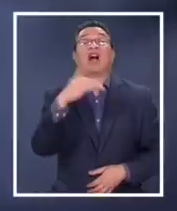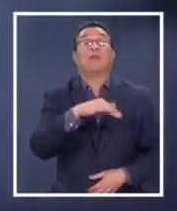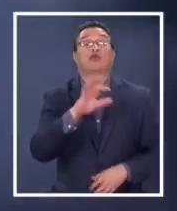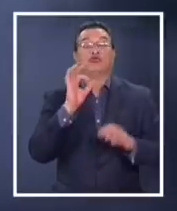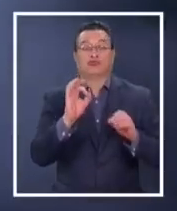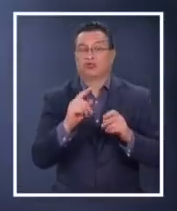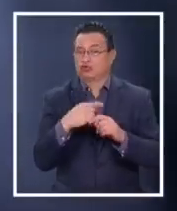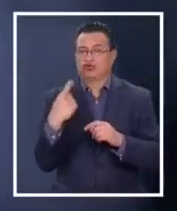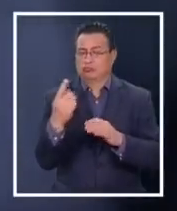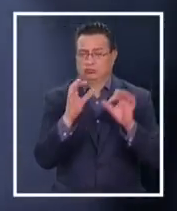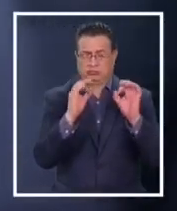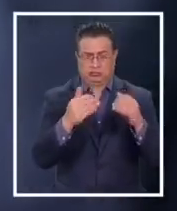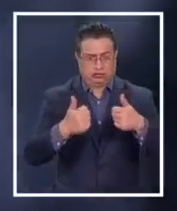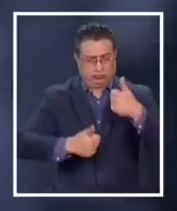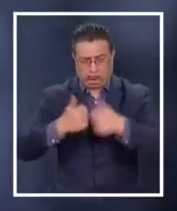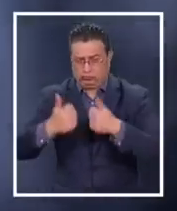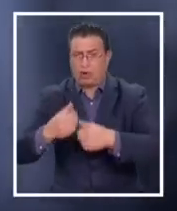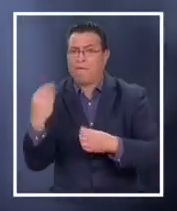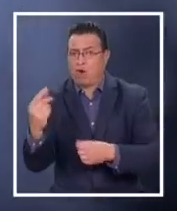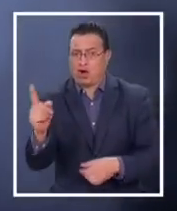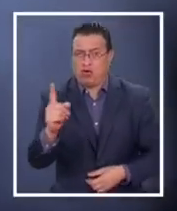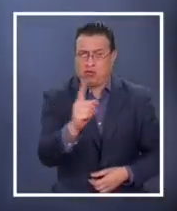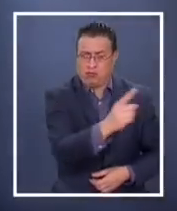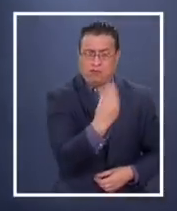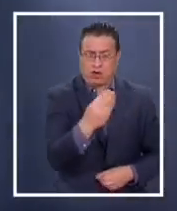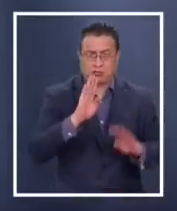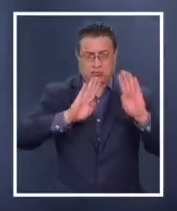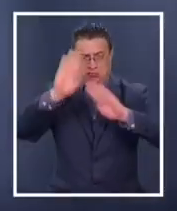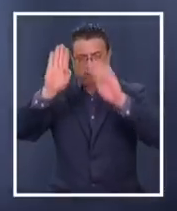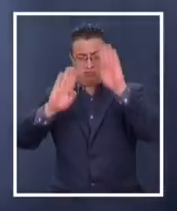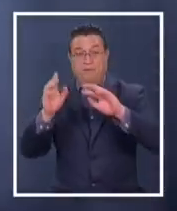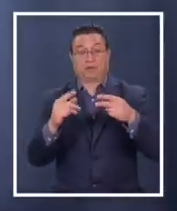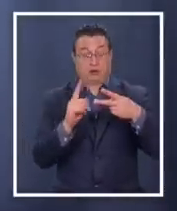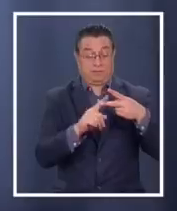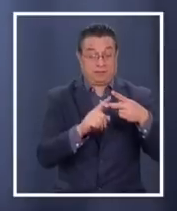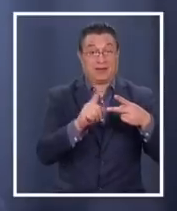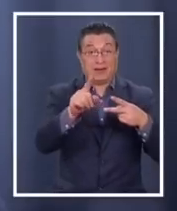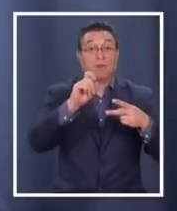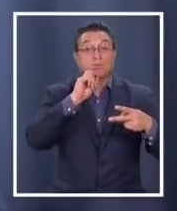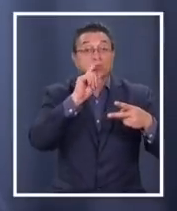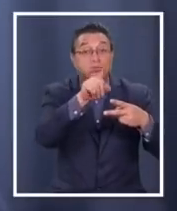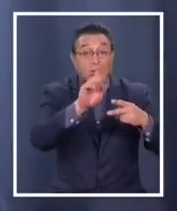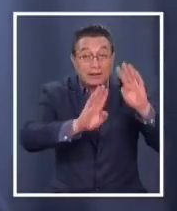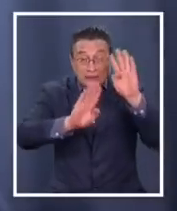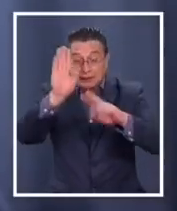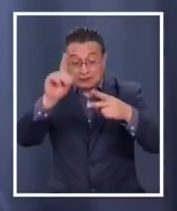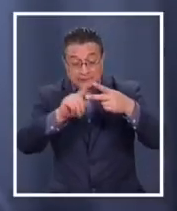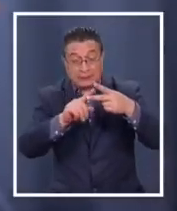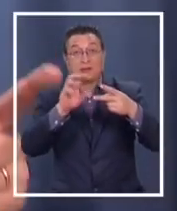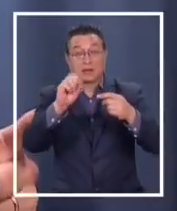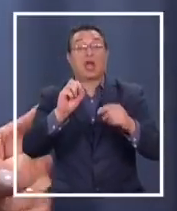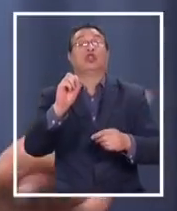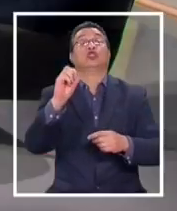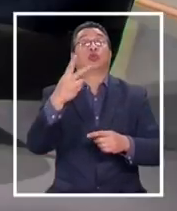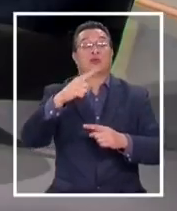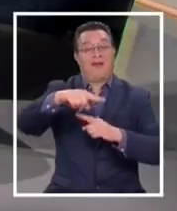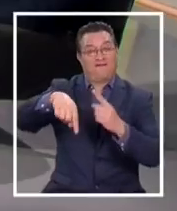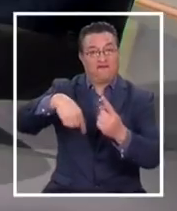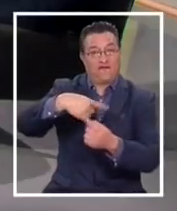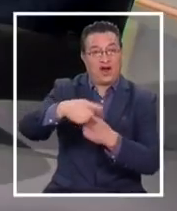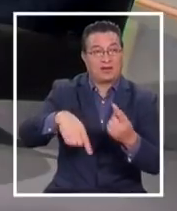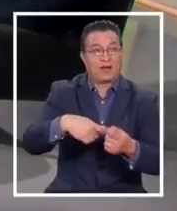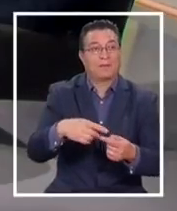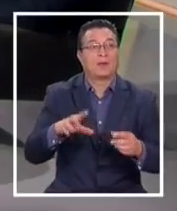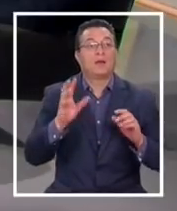cantada, es competitiva, hay buenos candidatos. Dos, que ese candidato o candidata pase a la segunda vuelta. Pero no es